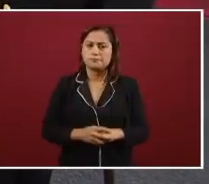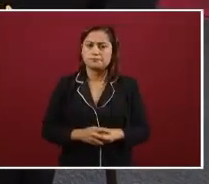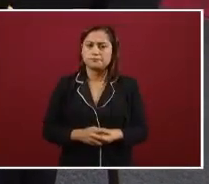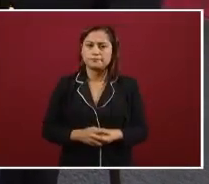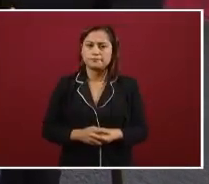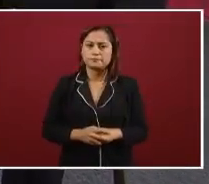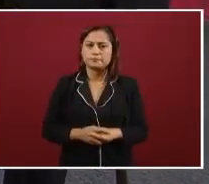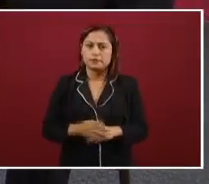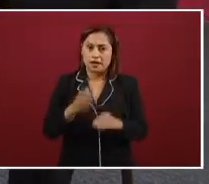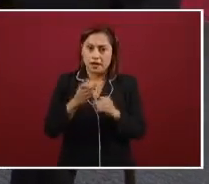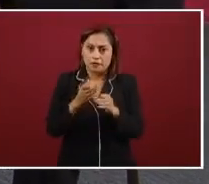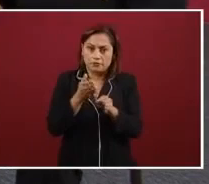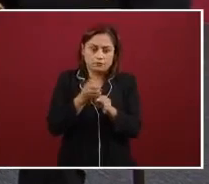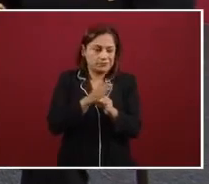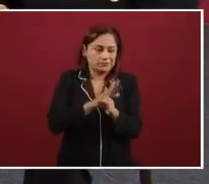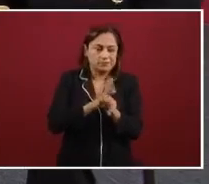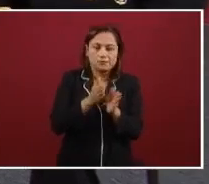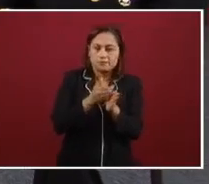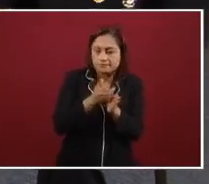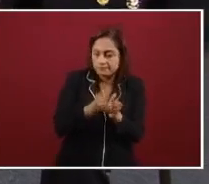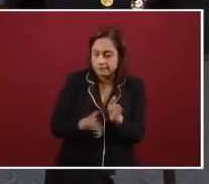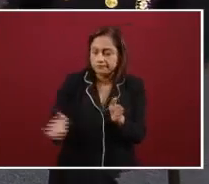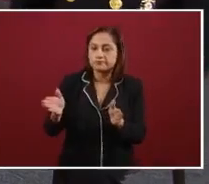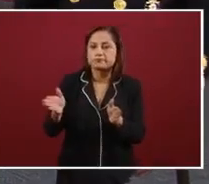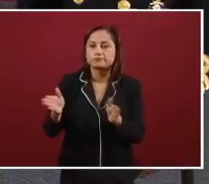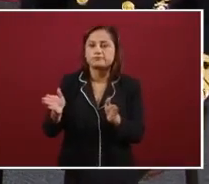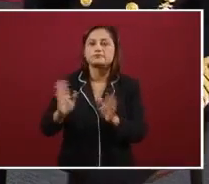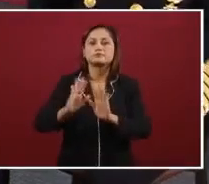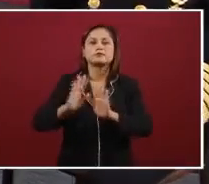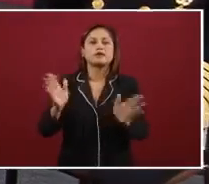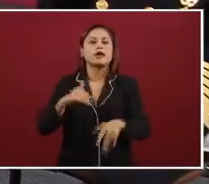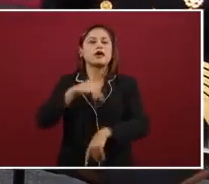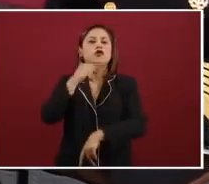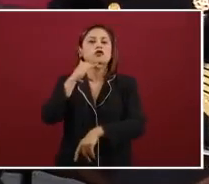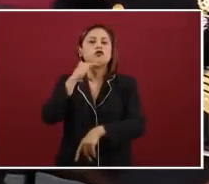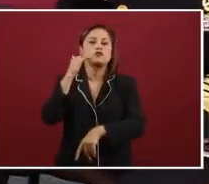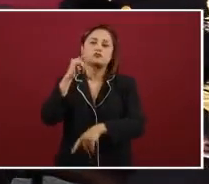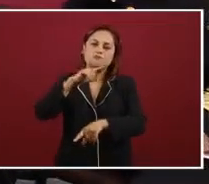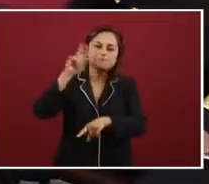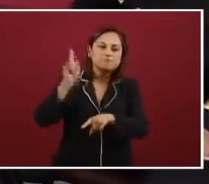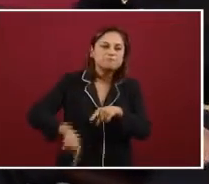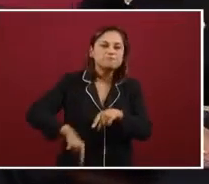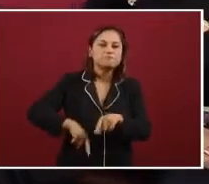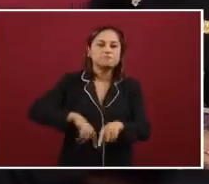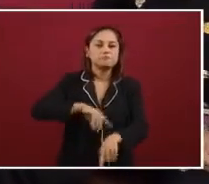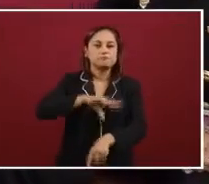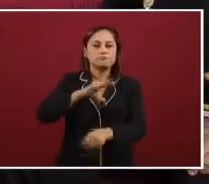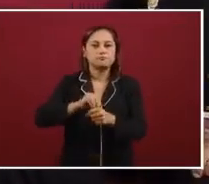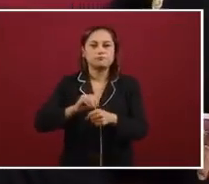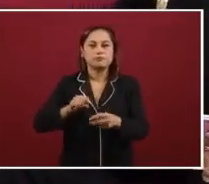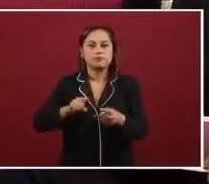nueva administración, que se acabe la corrupción y que se acabe la impunidad.